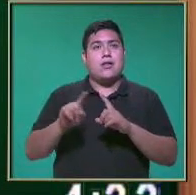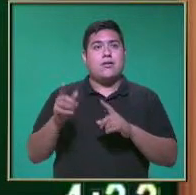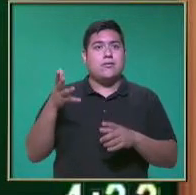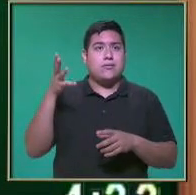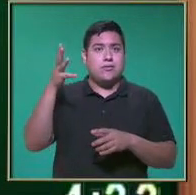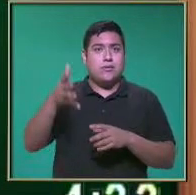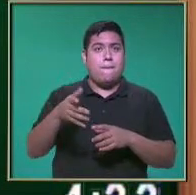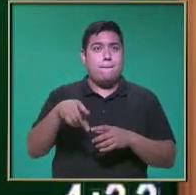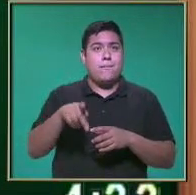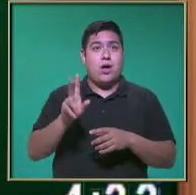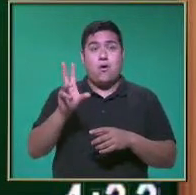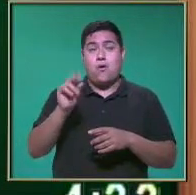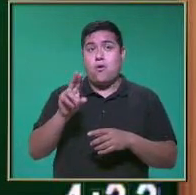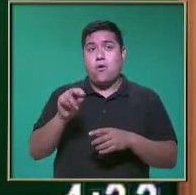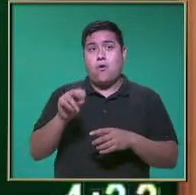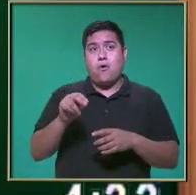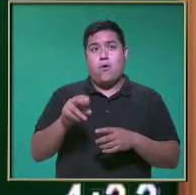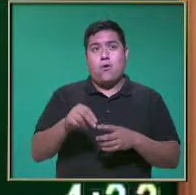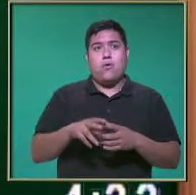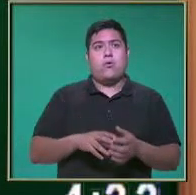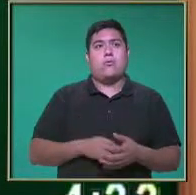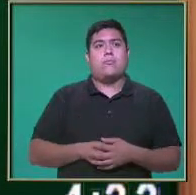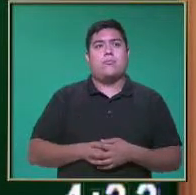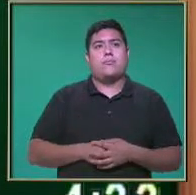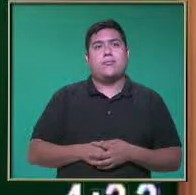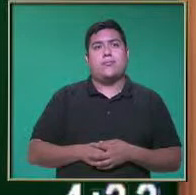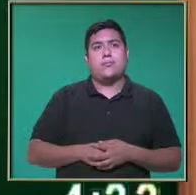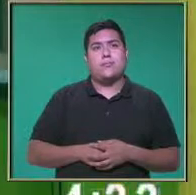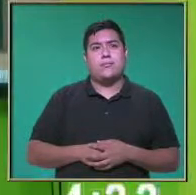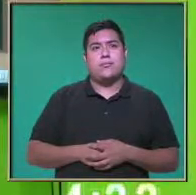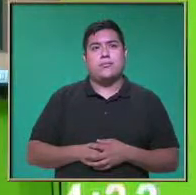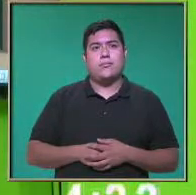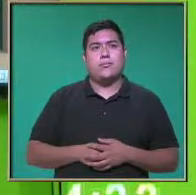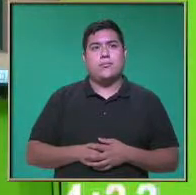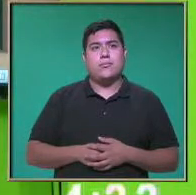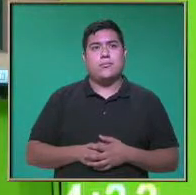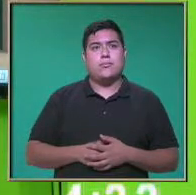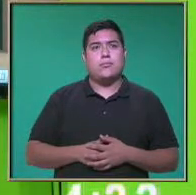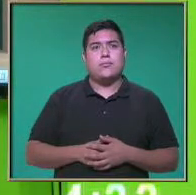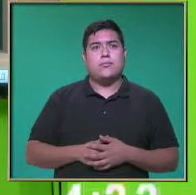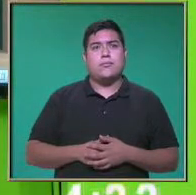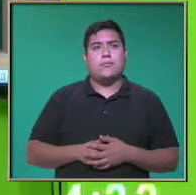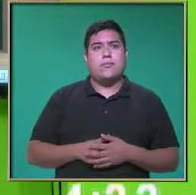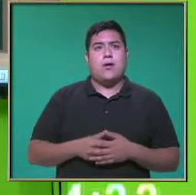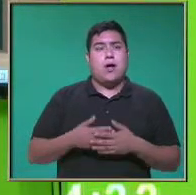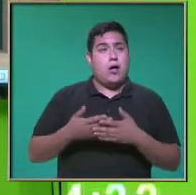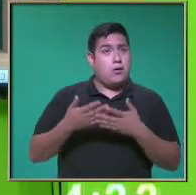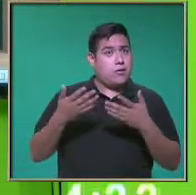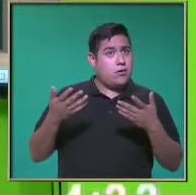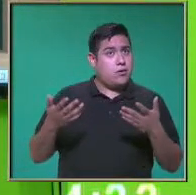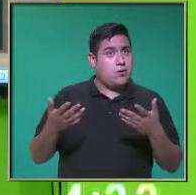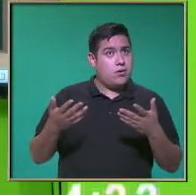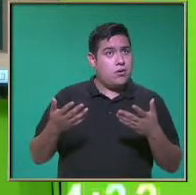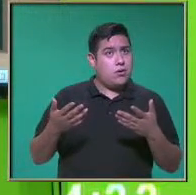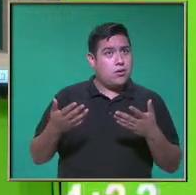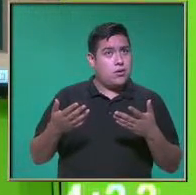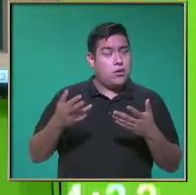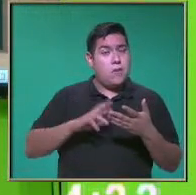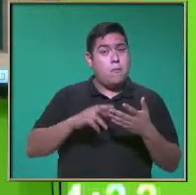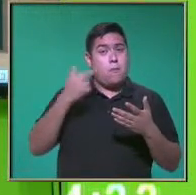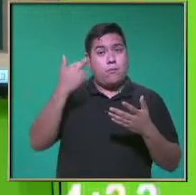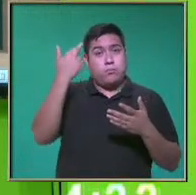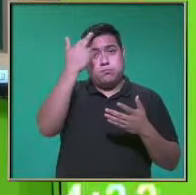Do not trust flatterers. Okay, now I invite you to analyze the content in